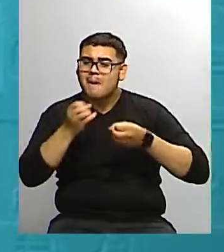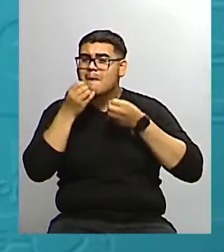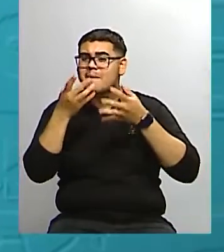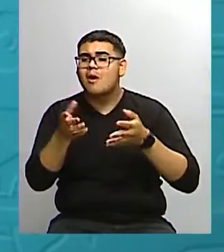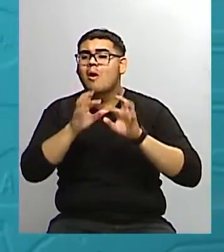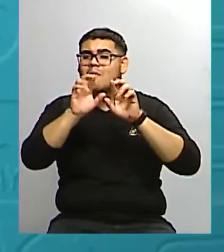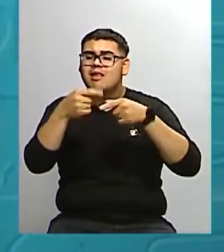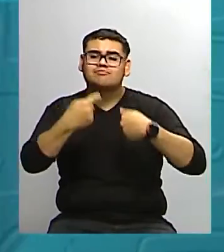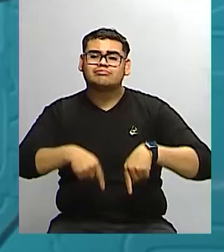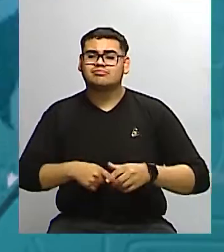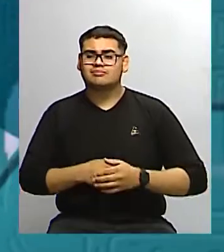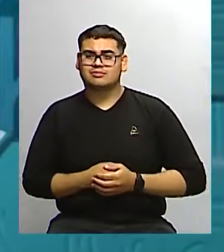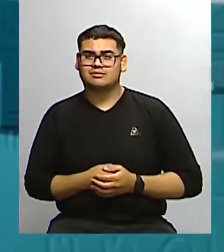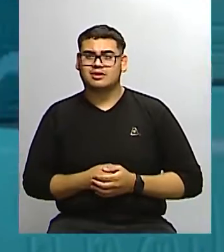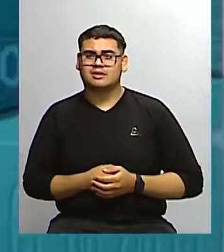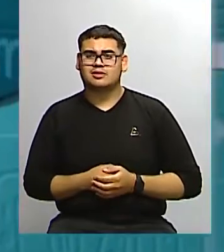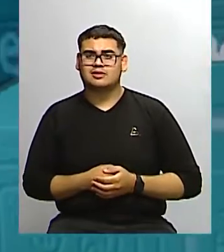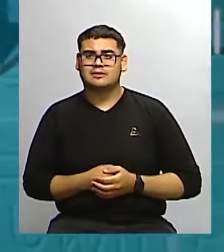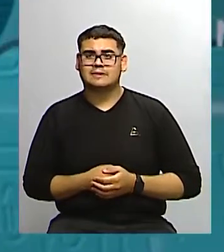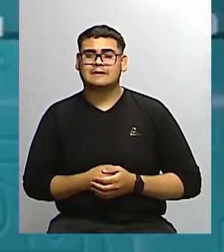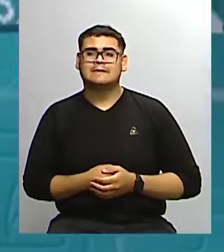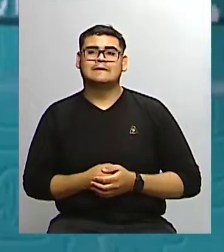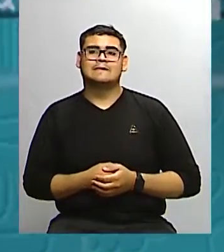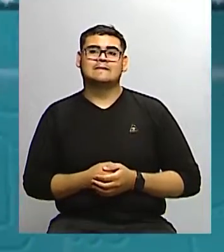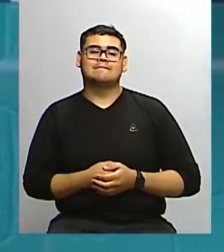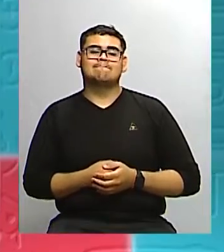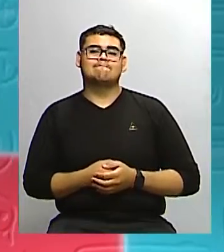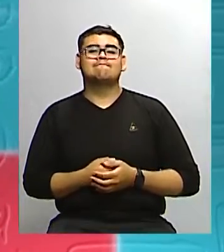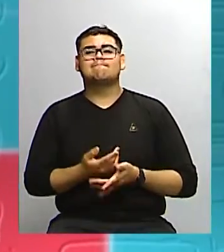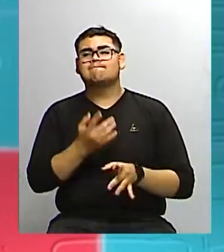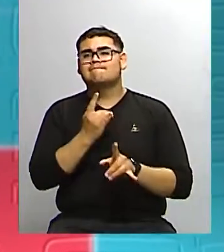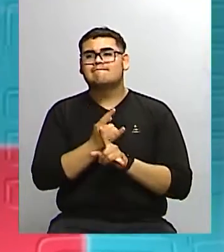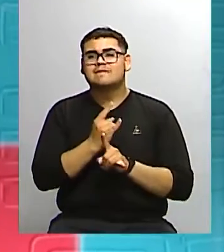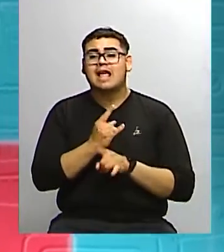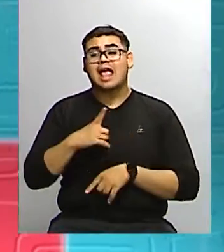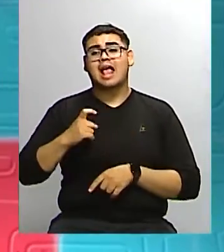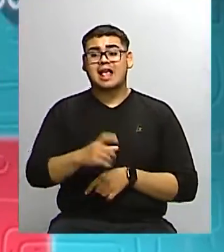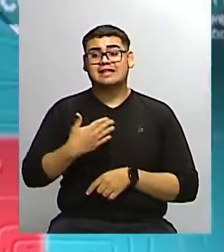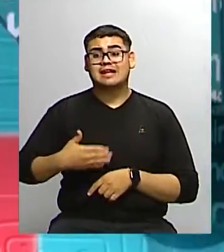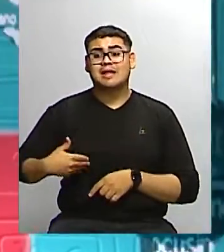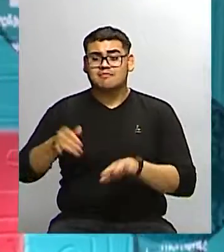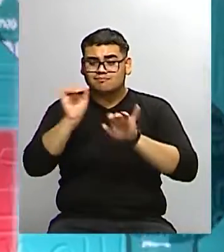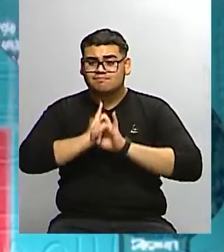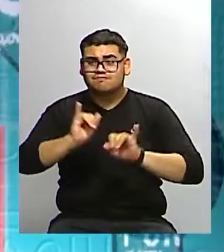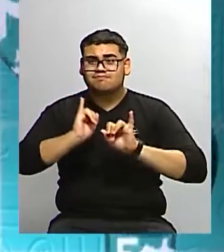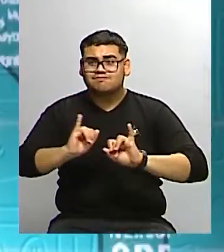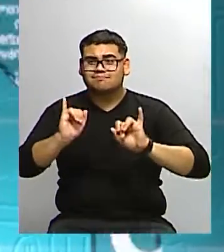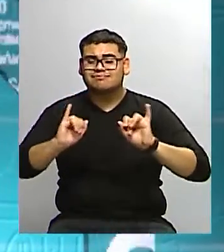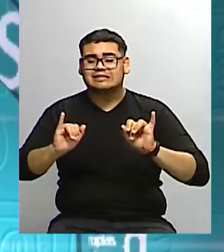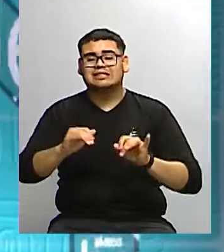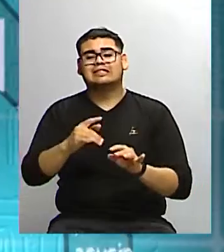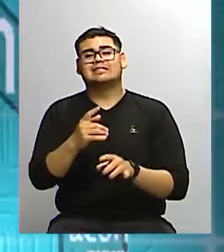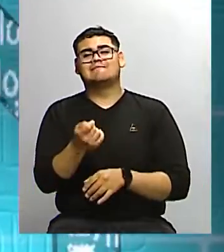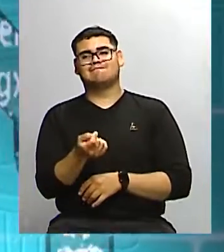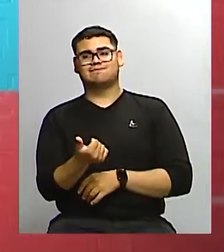relacionados con el tema? Mira, siempre es poca la campaña que se haga con respecto al cáncer de mama. Yo creo que tenemos que